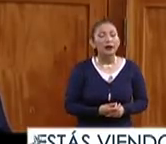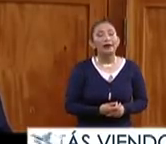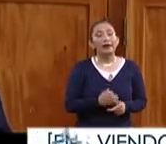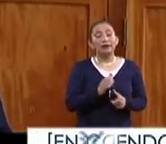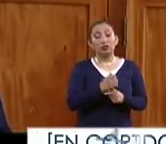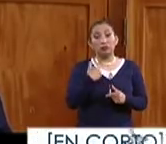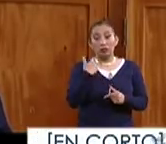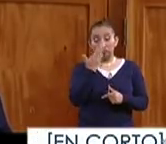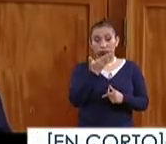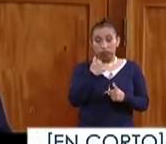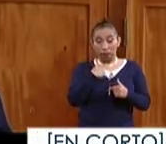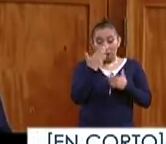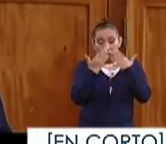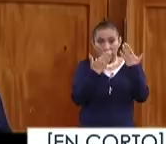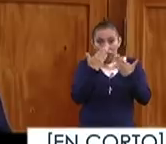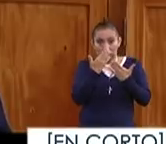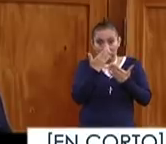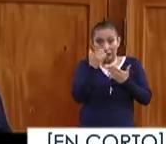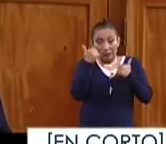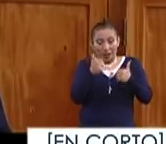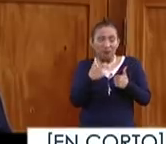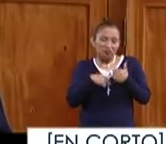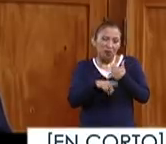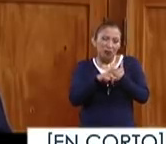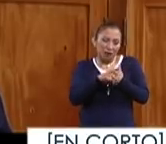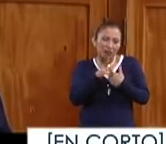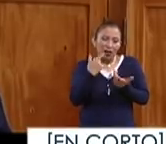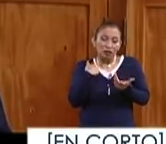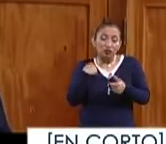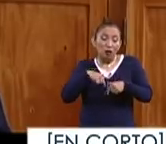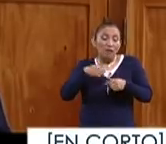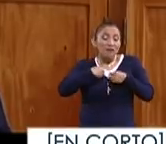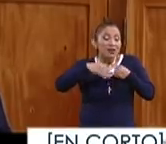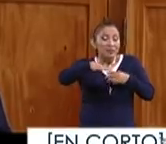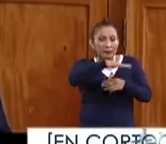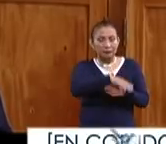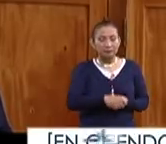que yo fuera un buen estudiante también tenía sus problemas a donde yo vivía.